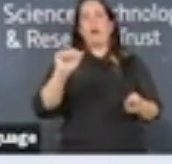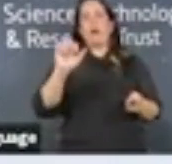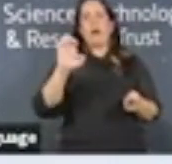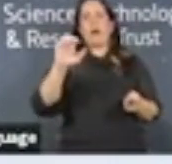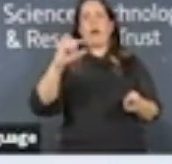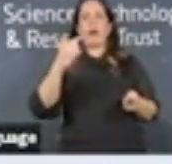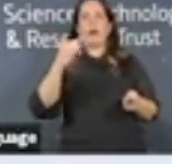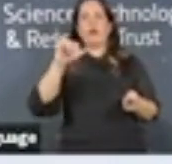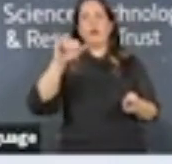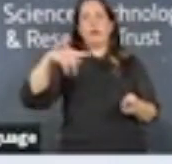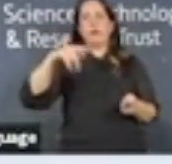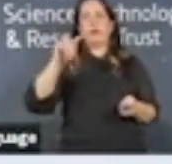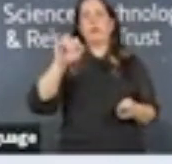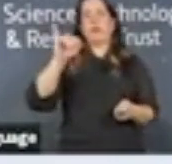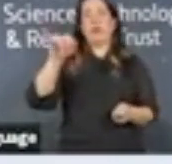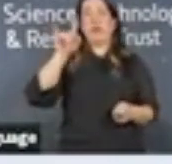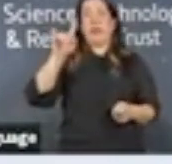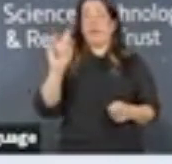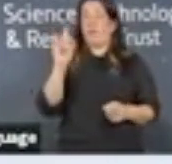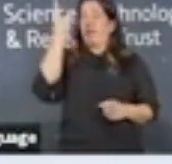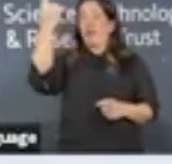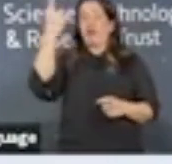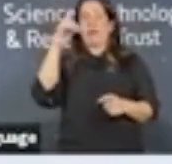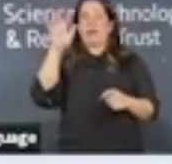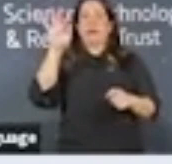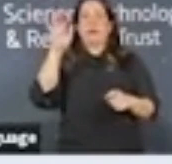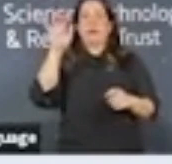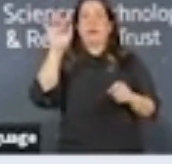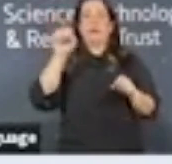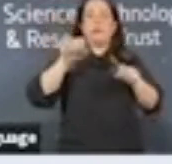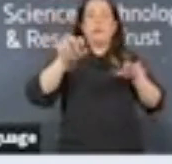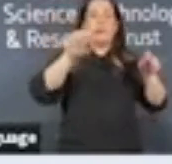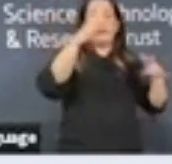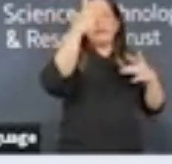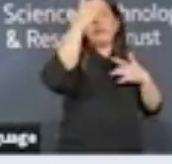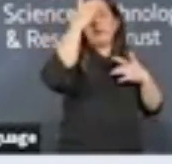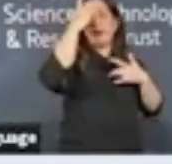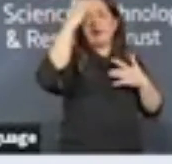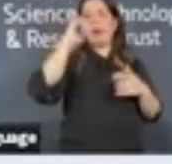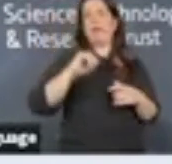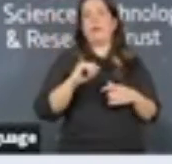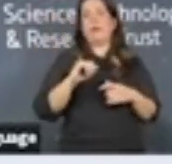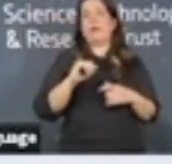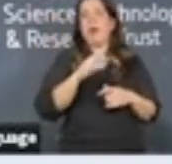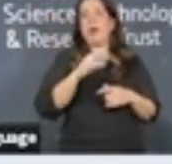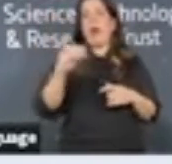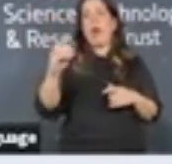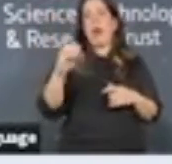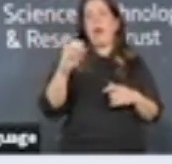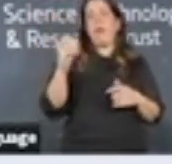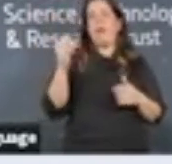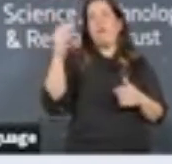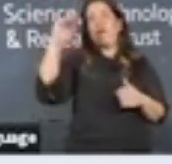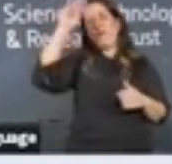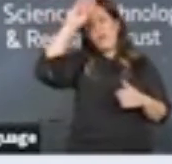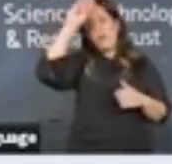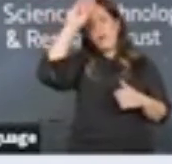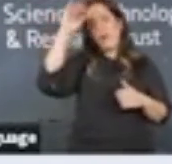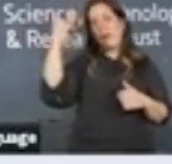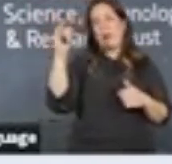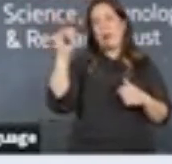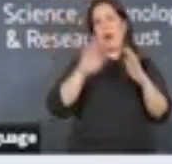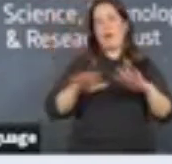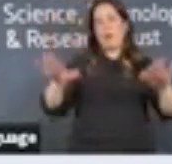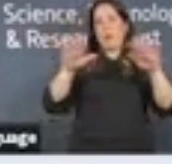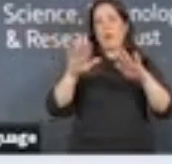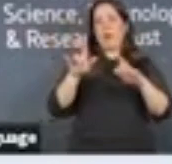o vector de los virus del dengue, chikungunya, Zika, incluso la fiebre amarilla urbana, que afortunadamente no la